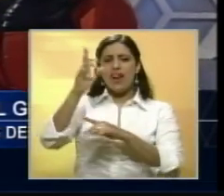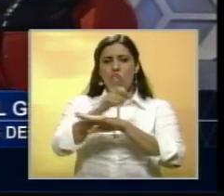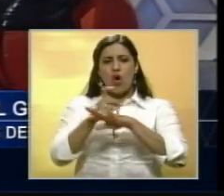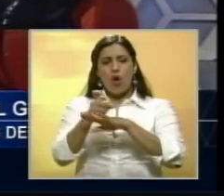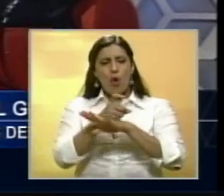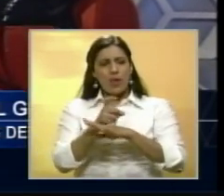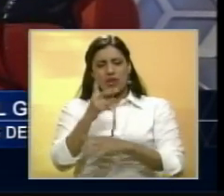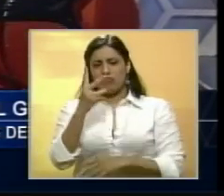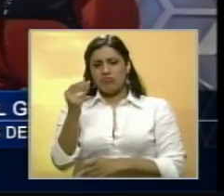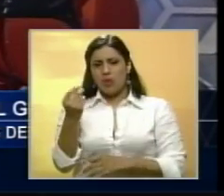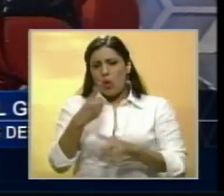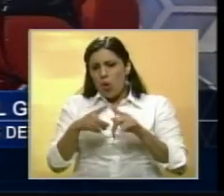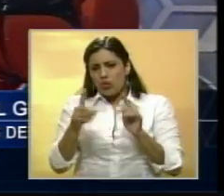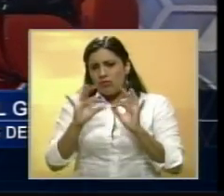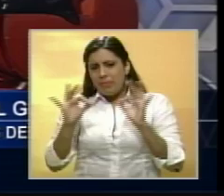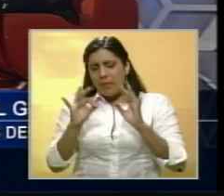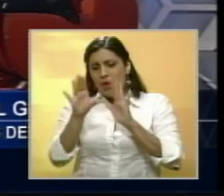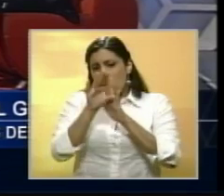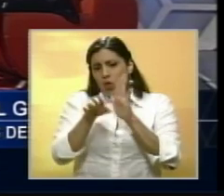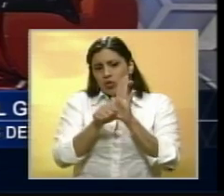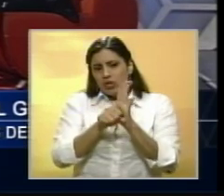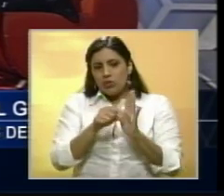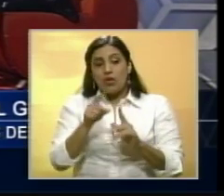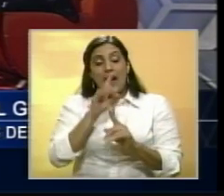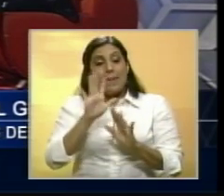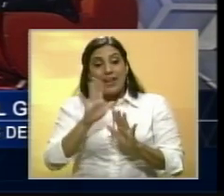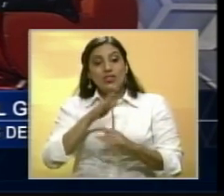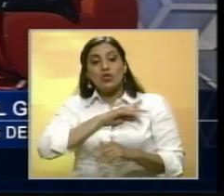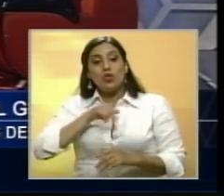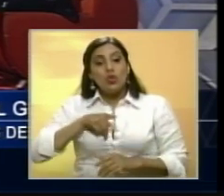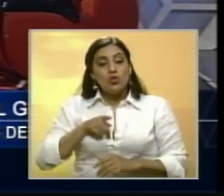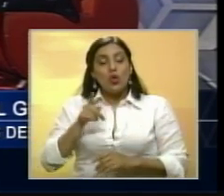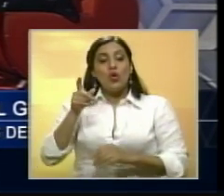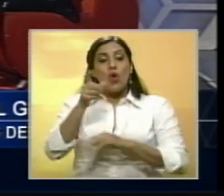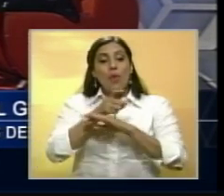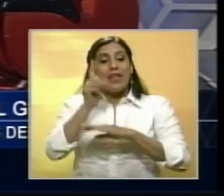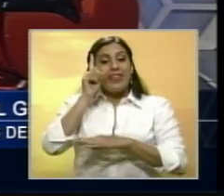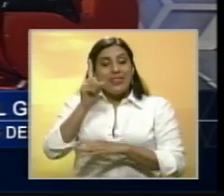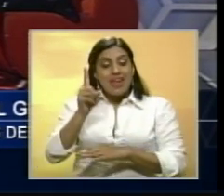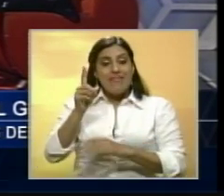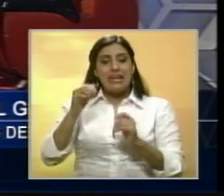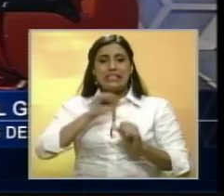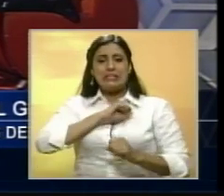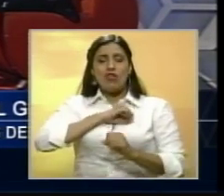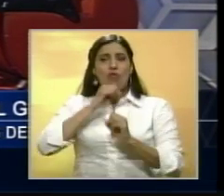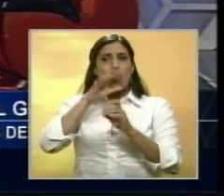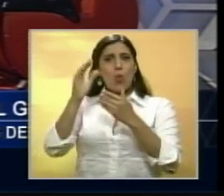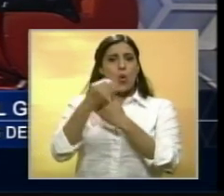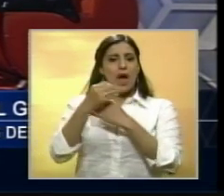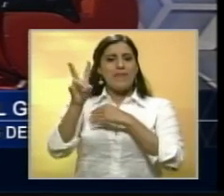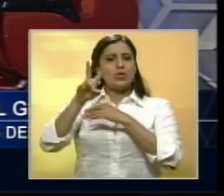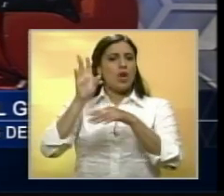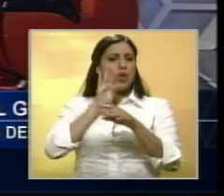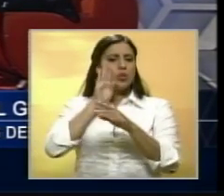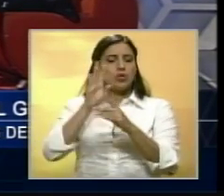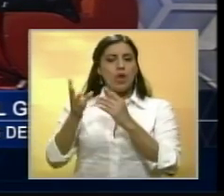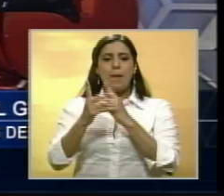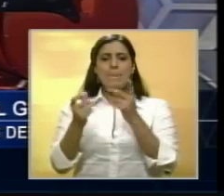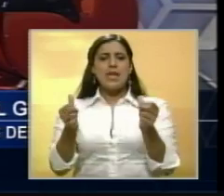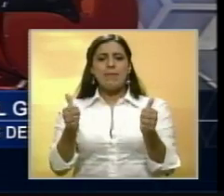ni métodos alternos a los previstos en la Constitución. A su criterio, el gobierno teme que se informe ante la OEA la situación real de